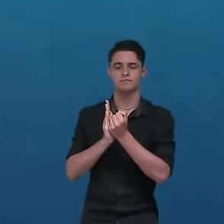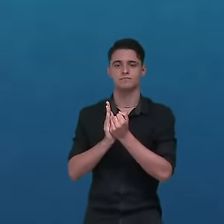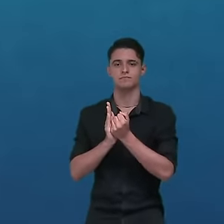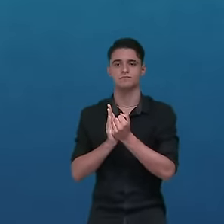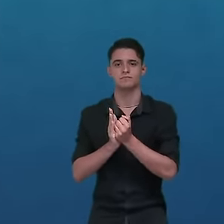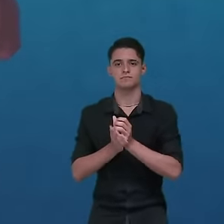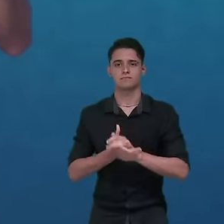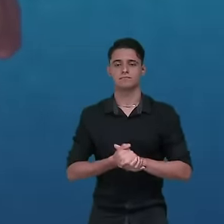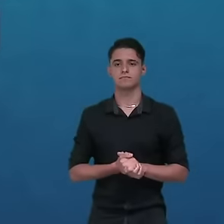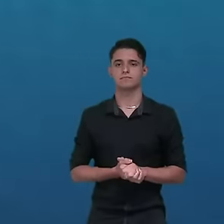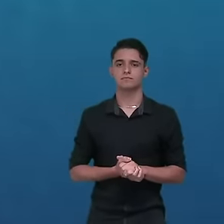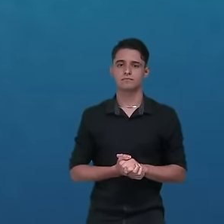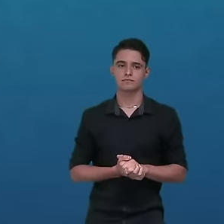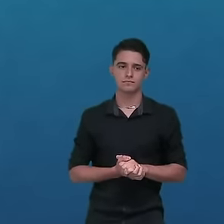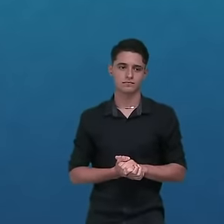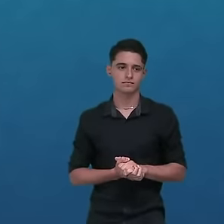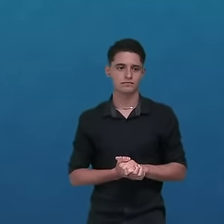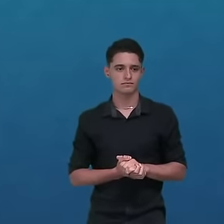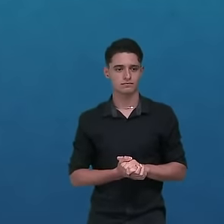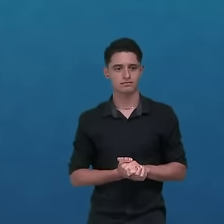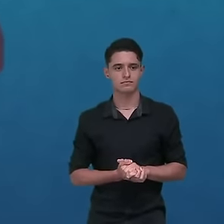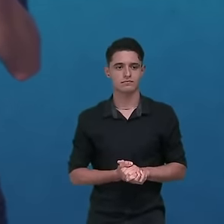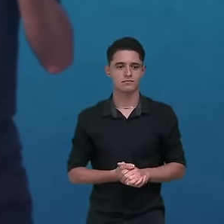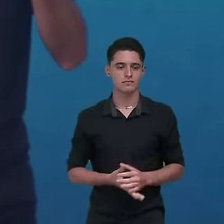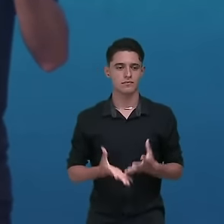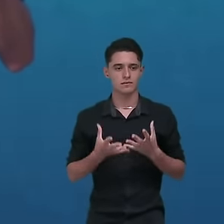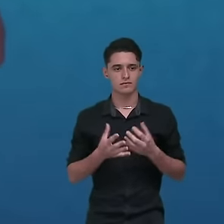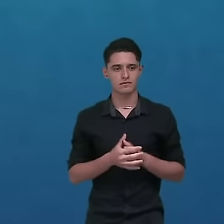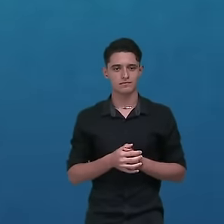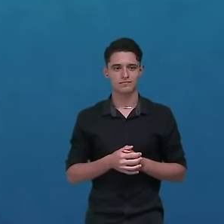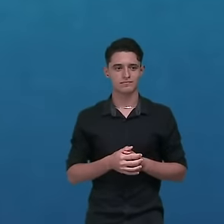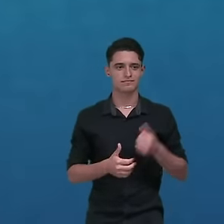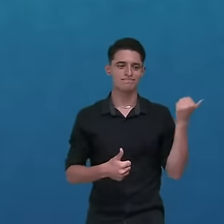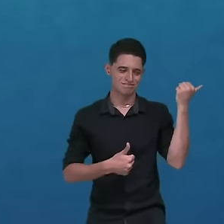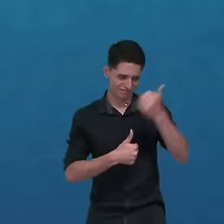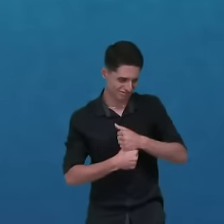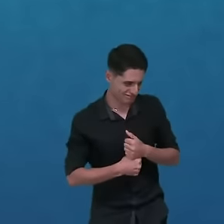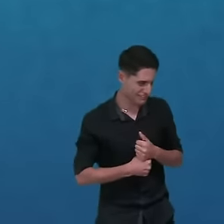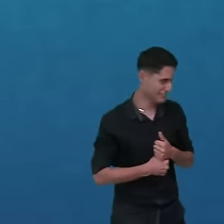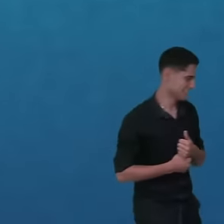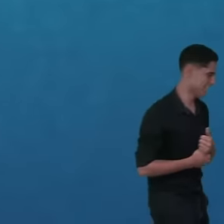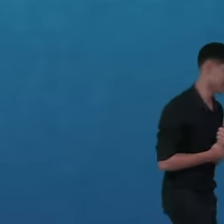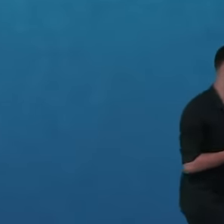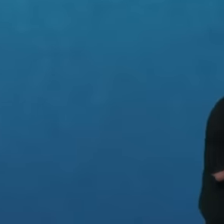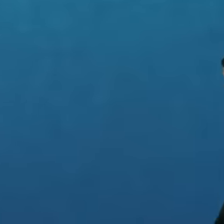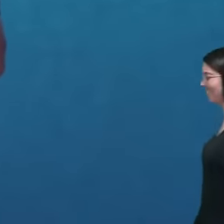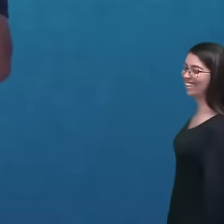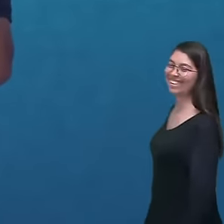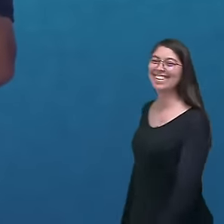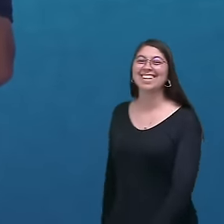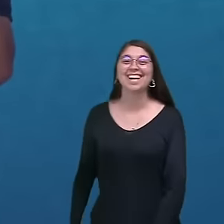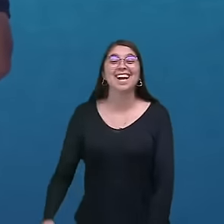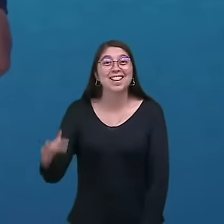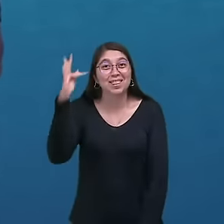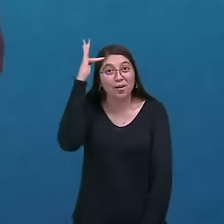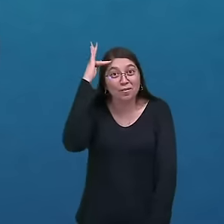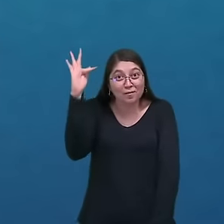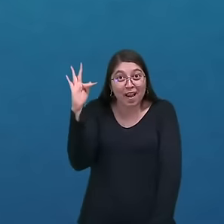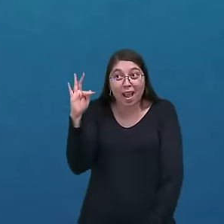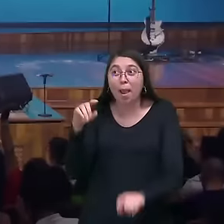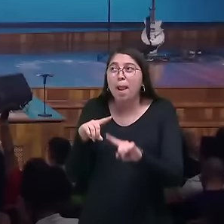un poquito de fe faz toda la diferencia. Amén. ¿Quién acredita aquí en acto